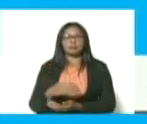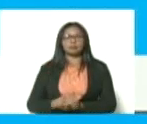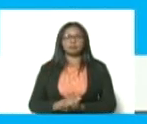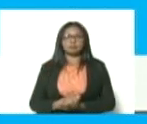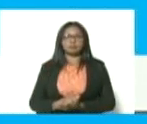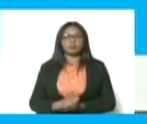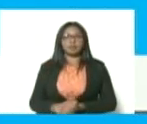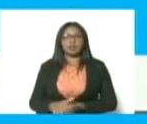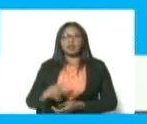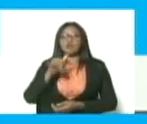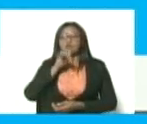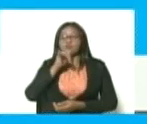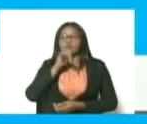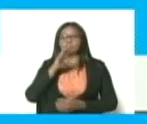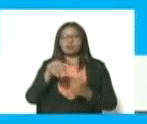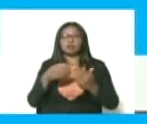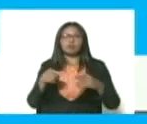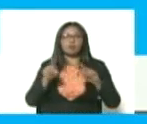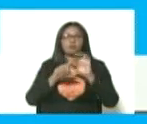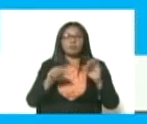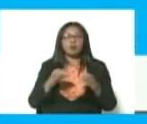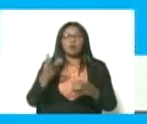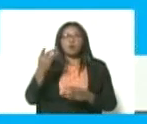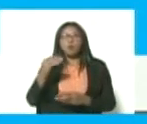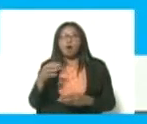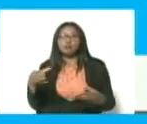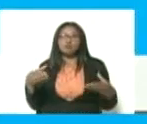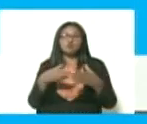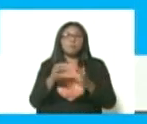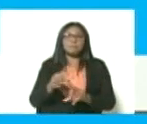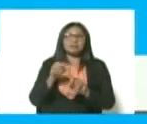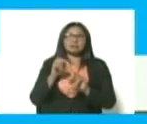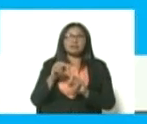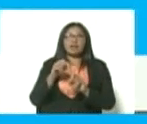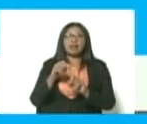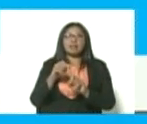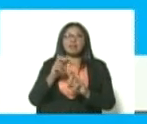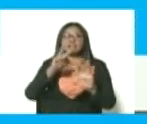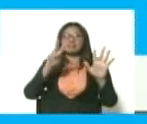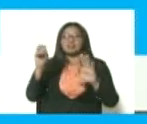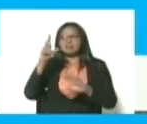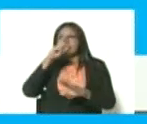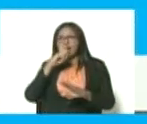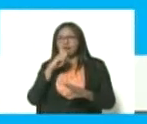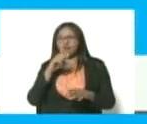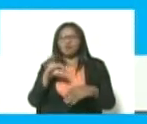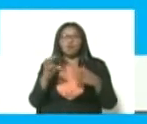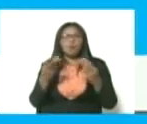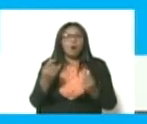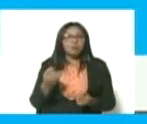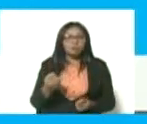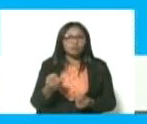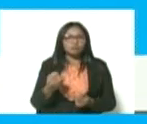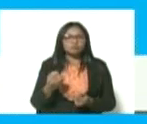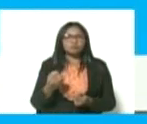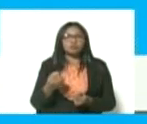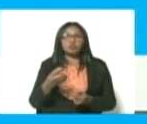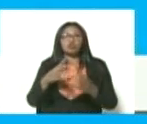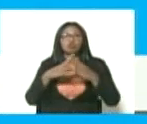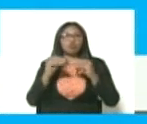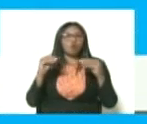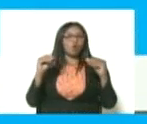Él anuncia un comando especial. ¿Cuántos comandos especiales han anunciado en 70 años? Y todos han